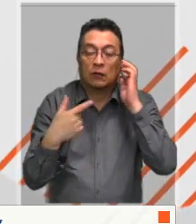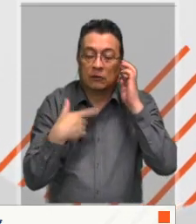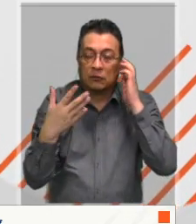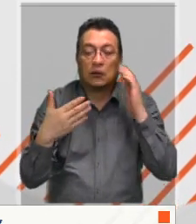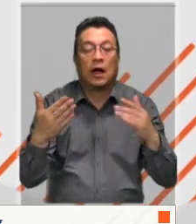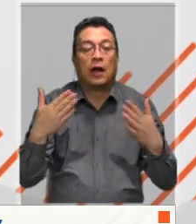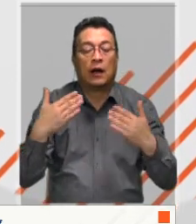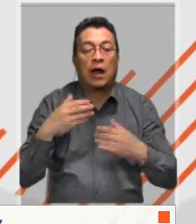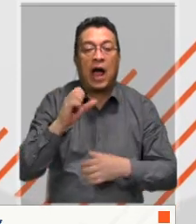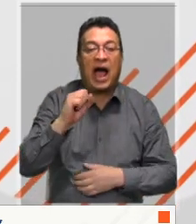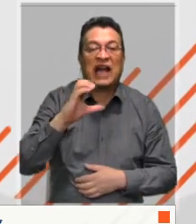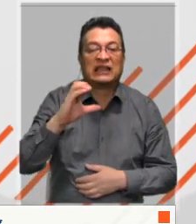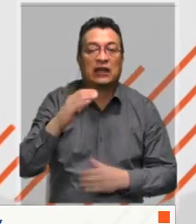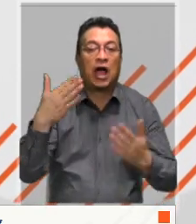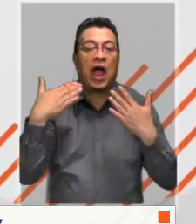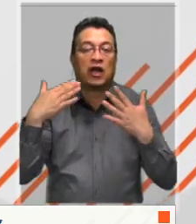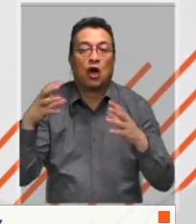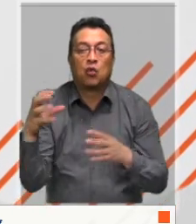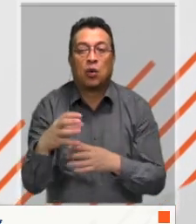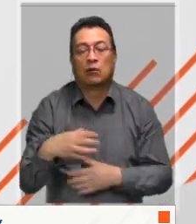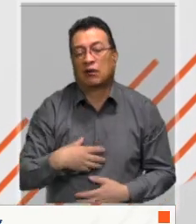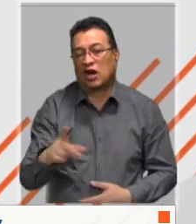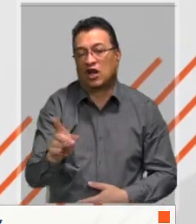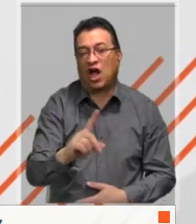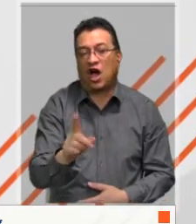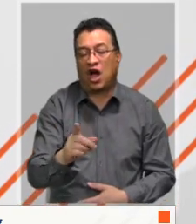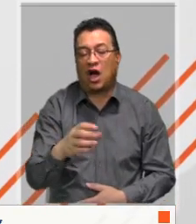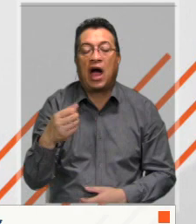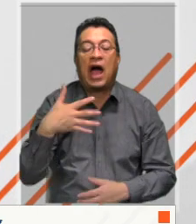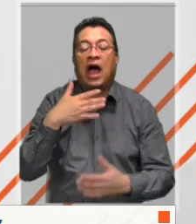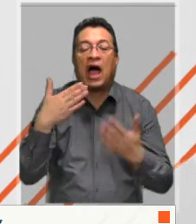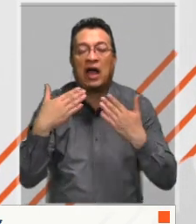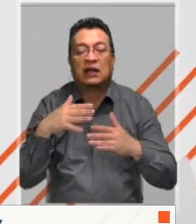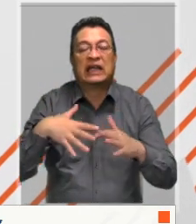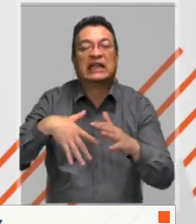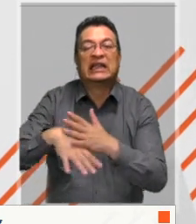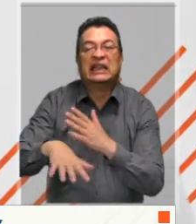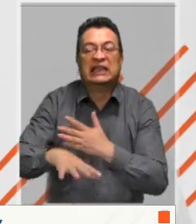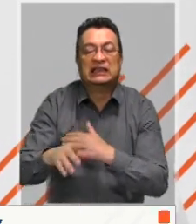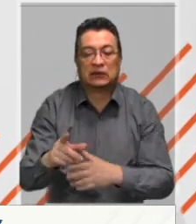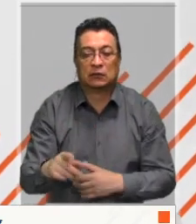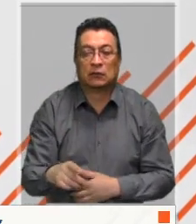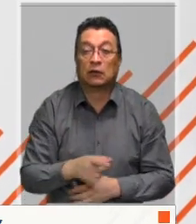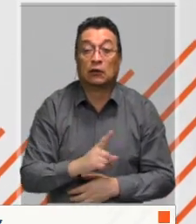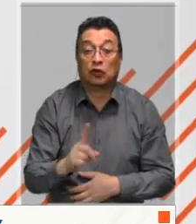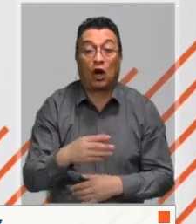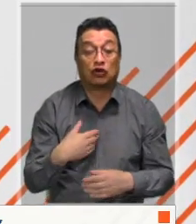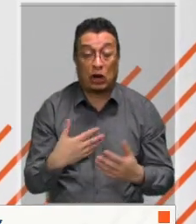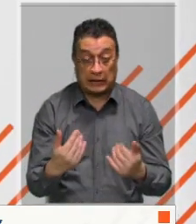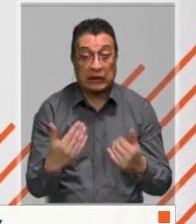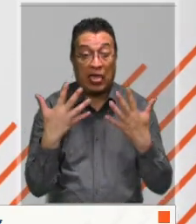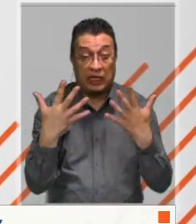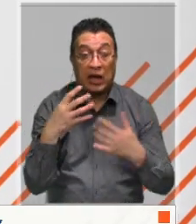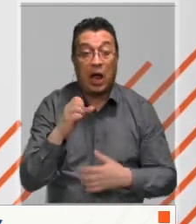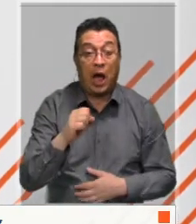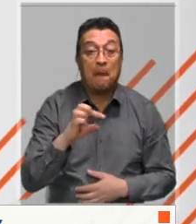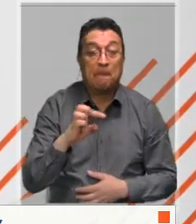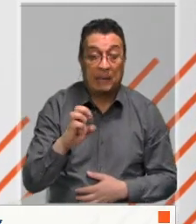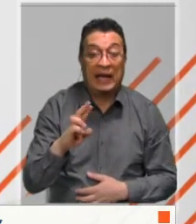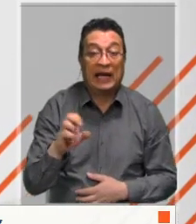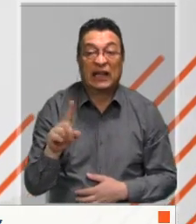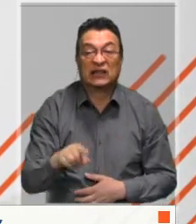acondicionado no no no el aire va con 15 es que necesito una 10 Amparo